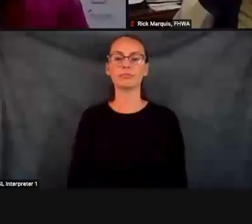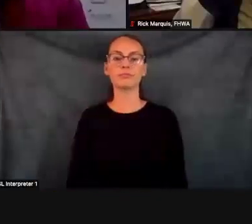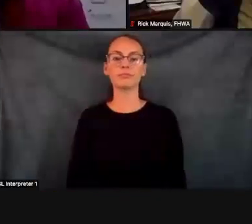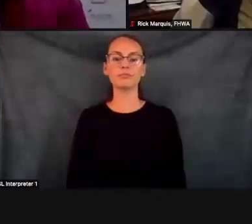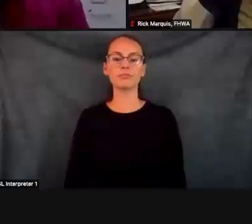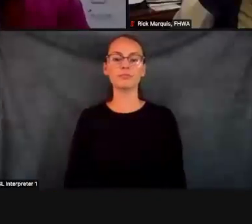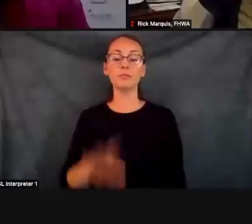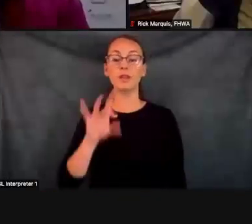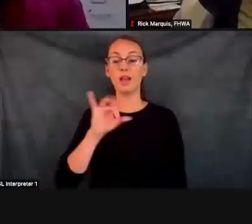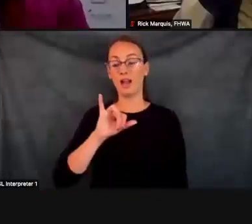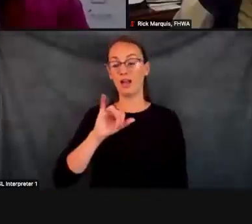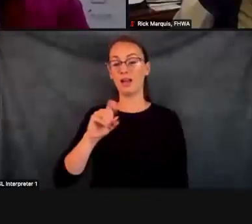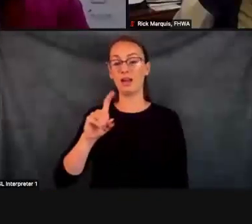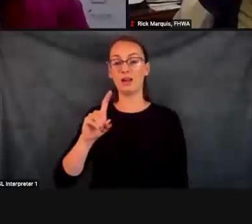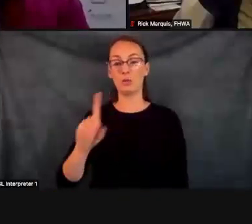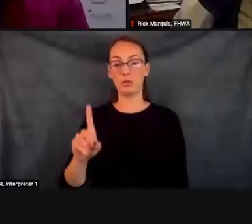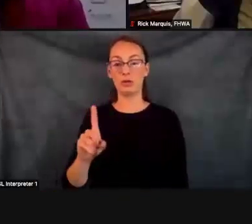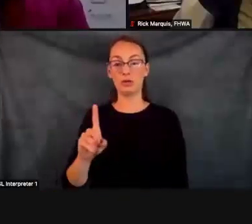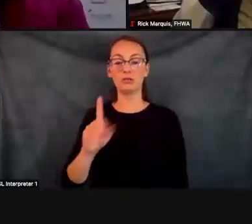transporte.